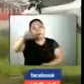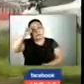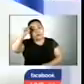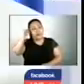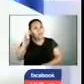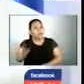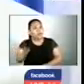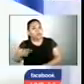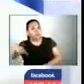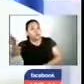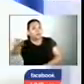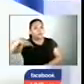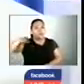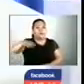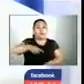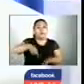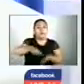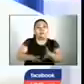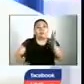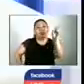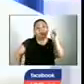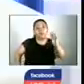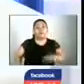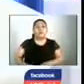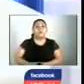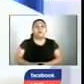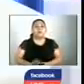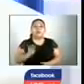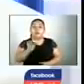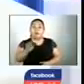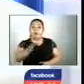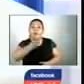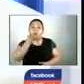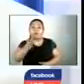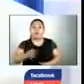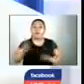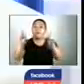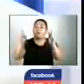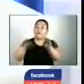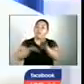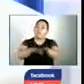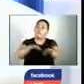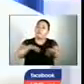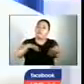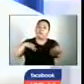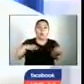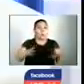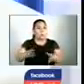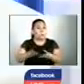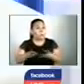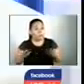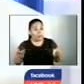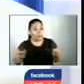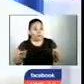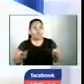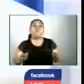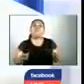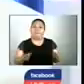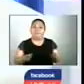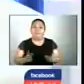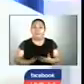metropolitana de San Salvador. Para dar una solución real también al tema de tráfico. Es decir, si bien es cierto,